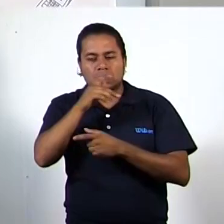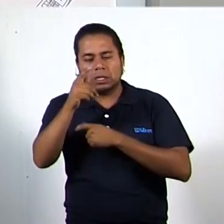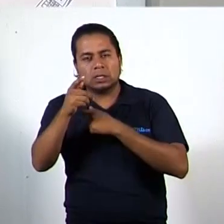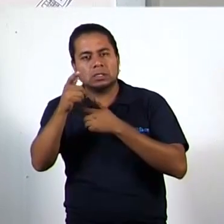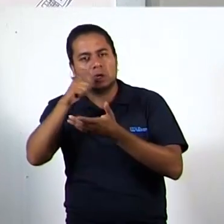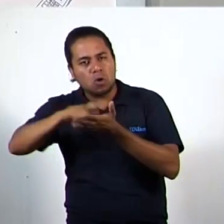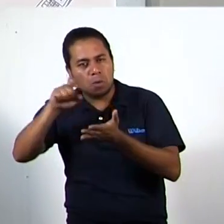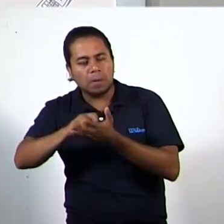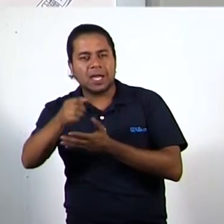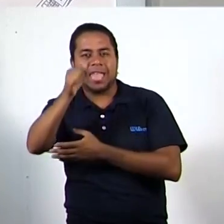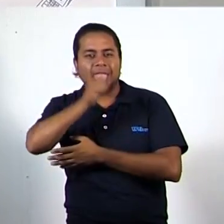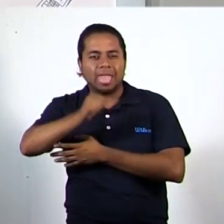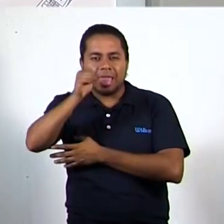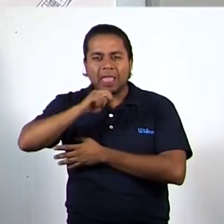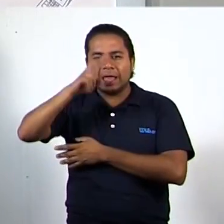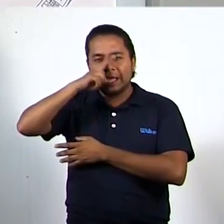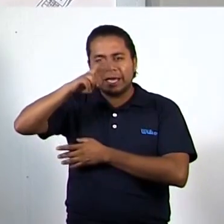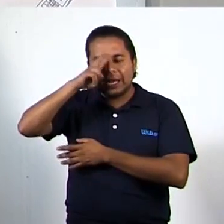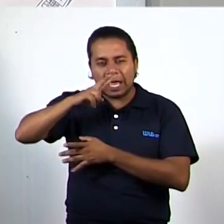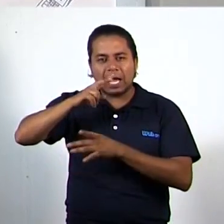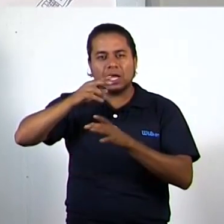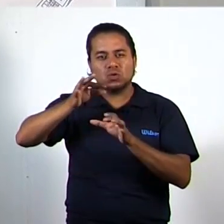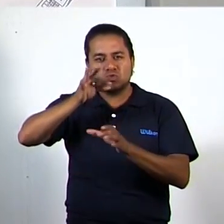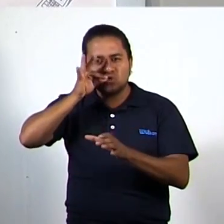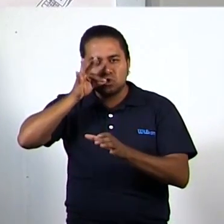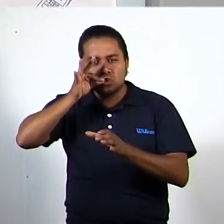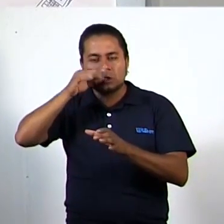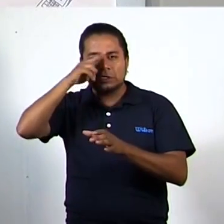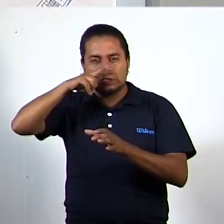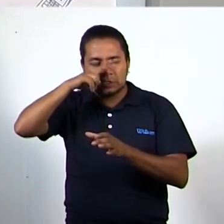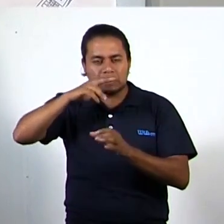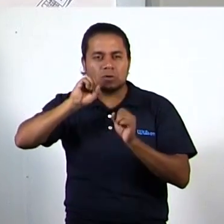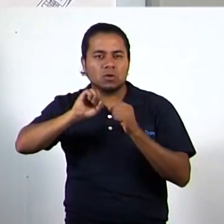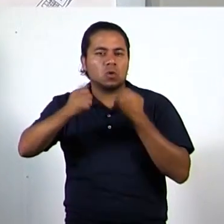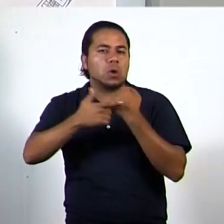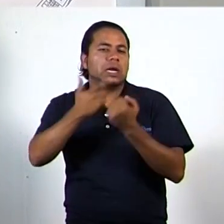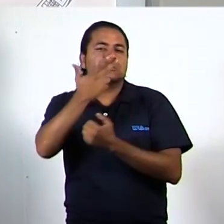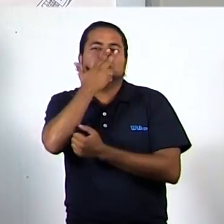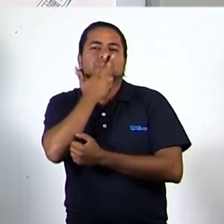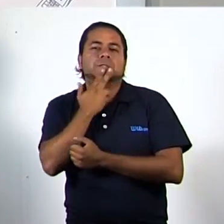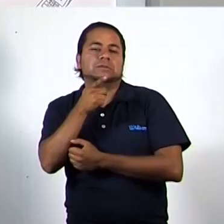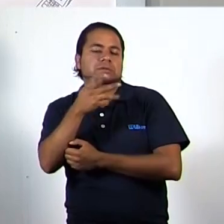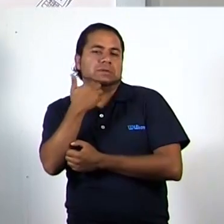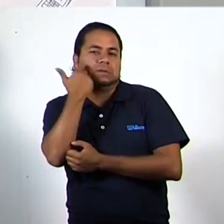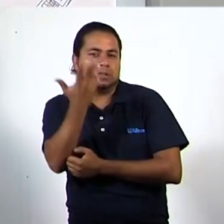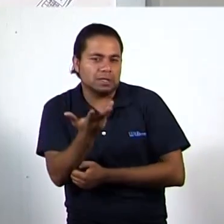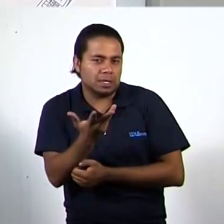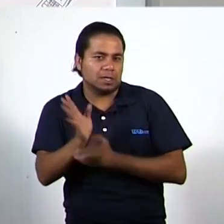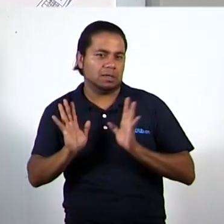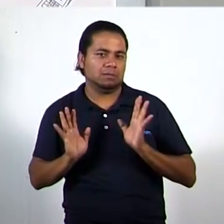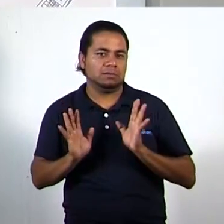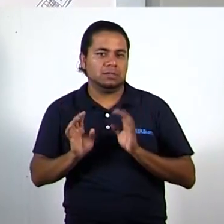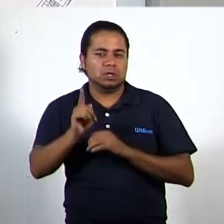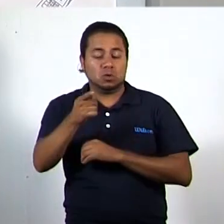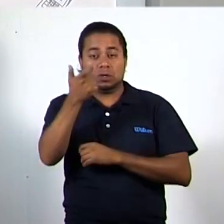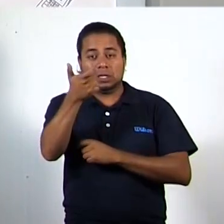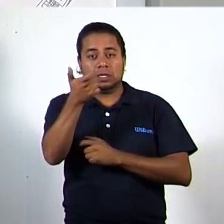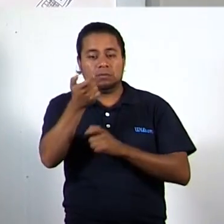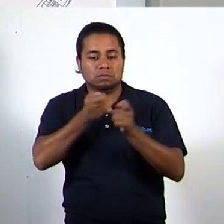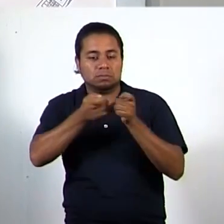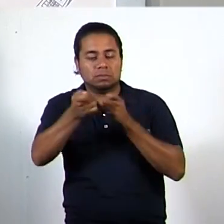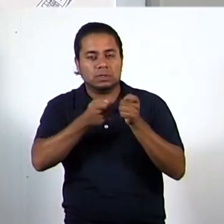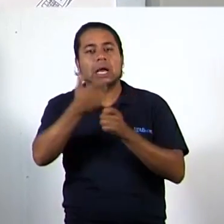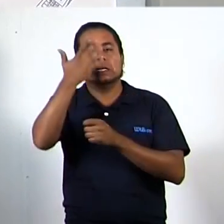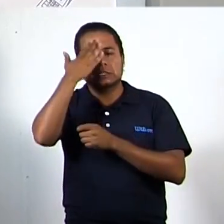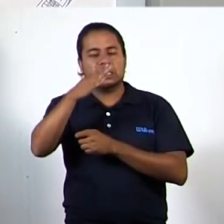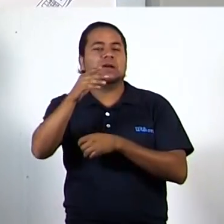un helado, un raspado o algún dulce que se te antoje. ¿Es cierto? Claro que sí. Y estás manejando dinero. Tienes un concepto